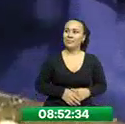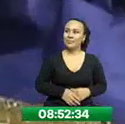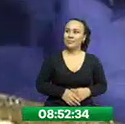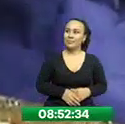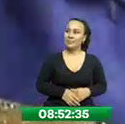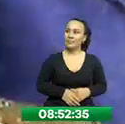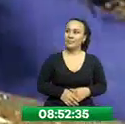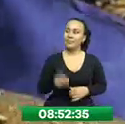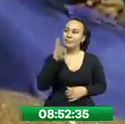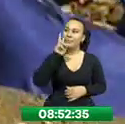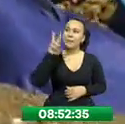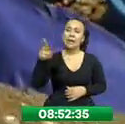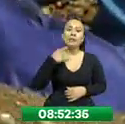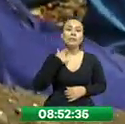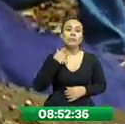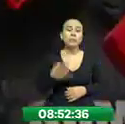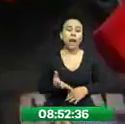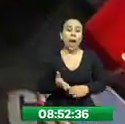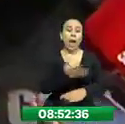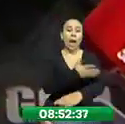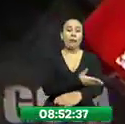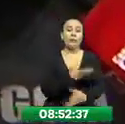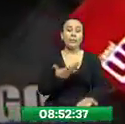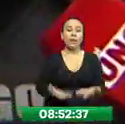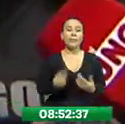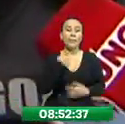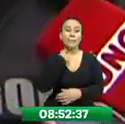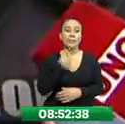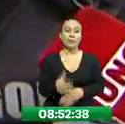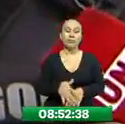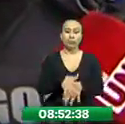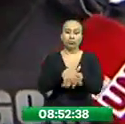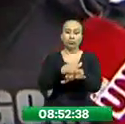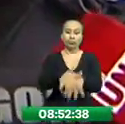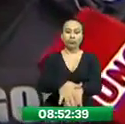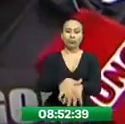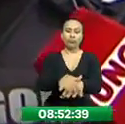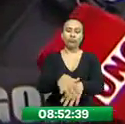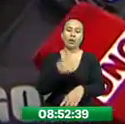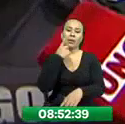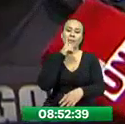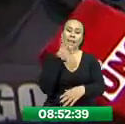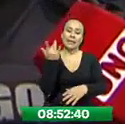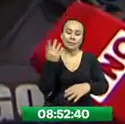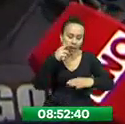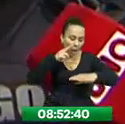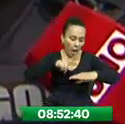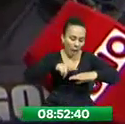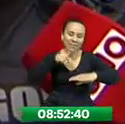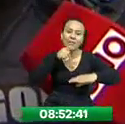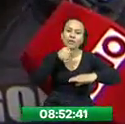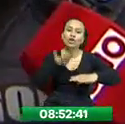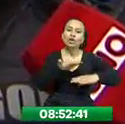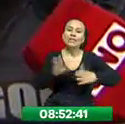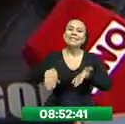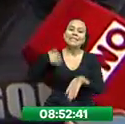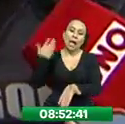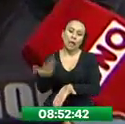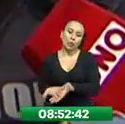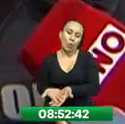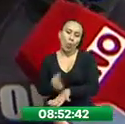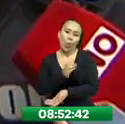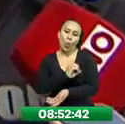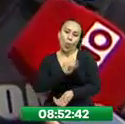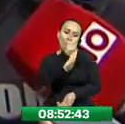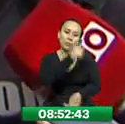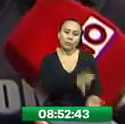alguna persona desaparecida o que estuvo nadando en el estero Salado? Hasta ahorita no, igual se va a verificar por medio del Econo 11, eso se dará conocimiento más